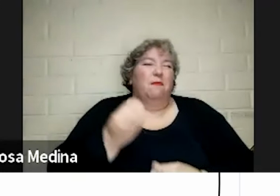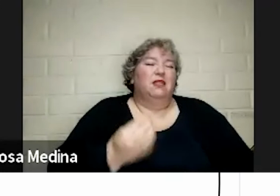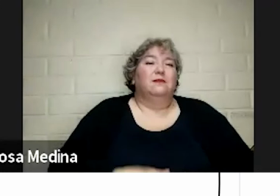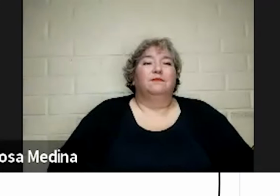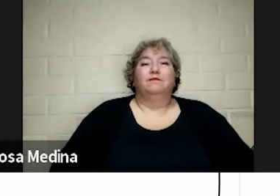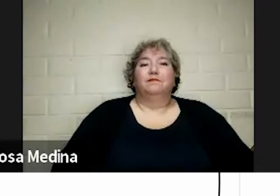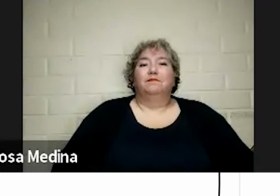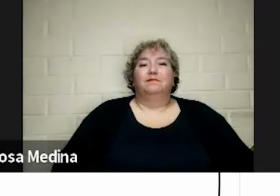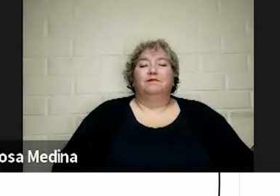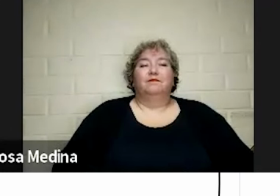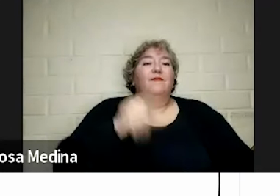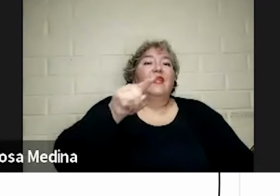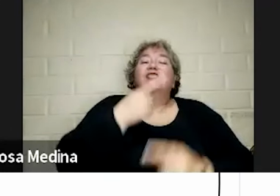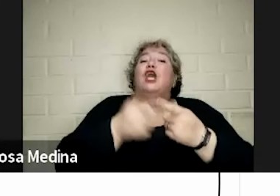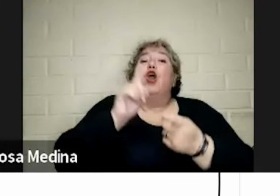Este es otro